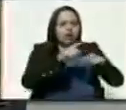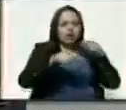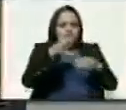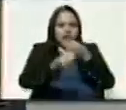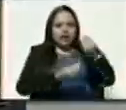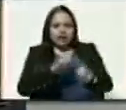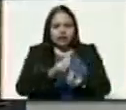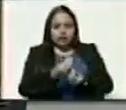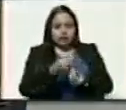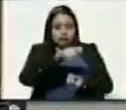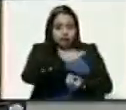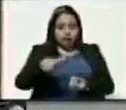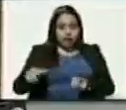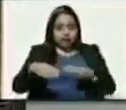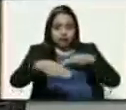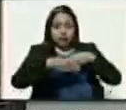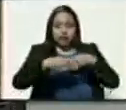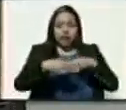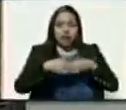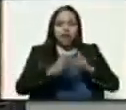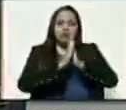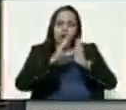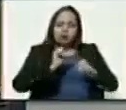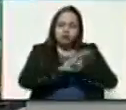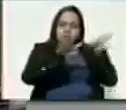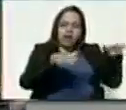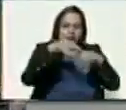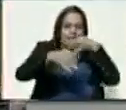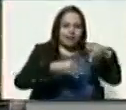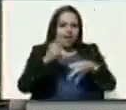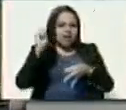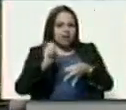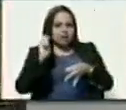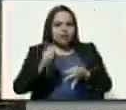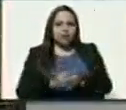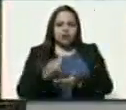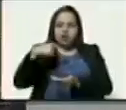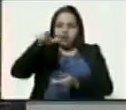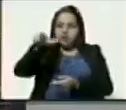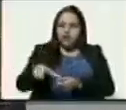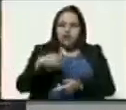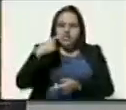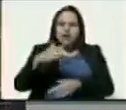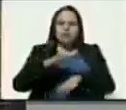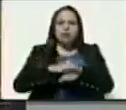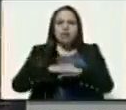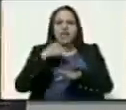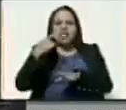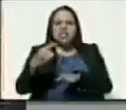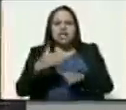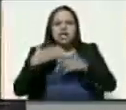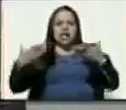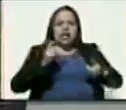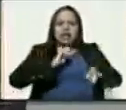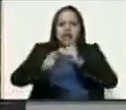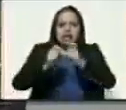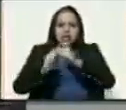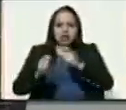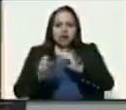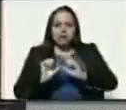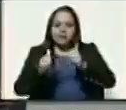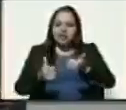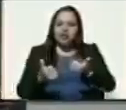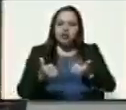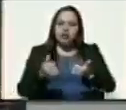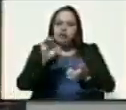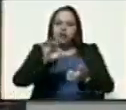consultas de ustedes a través de las redes para que vaya aclarando el diputado Ramón Lobo. Por acá nos dice Fernando López, ¿por qué decir grandes transacciones financieras? ¿A partir de qué monto se paga